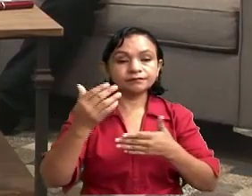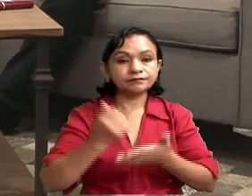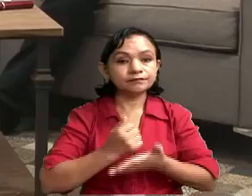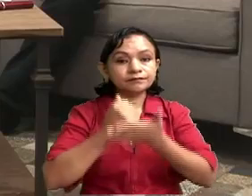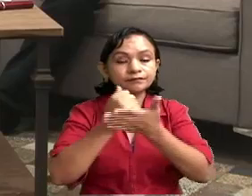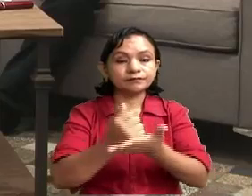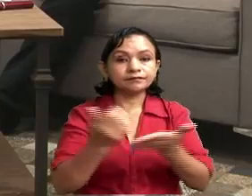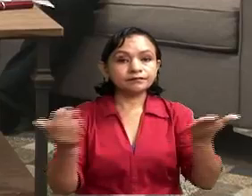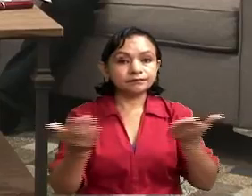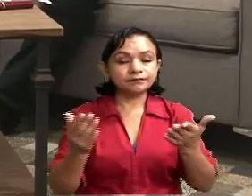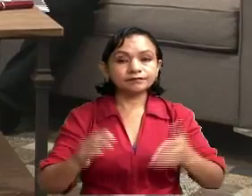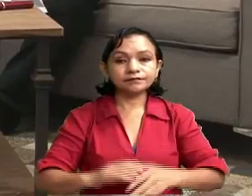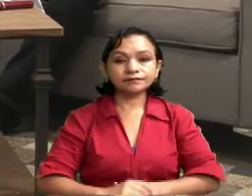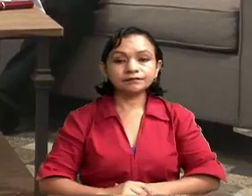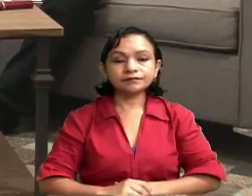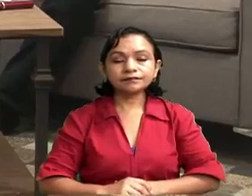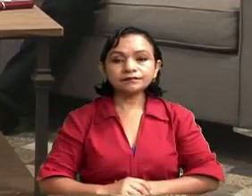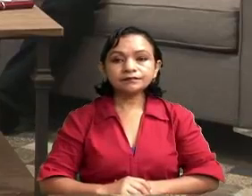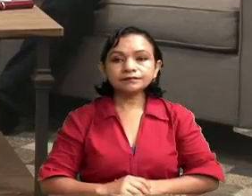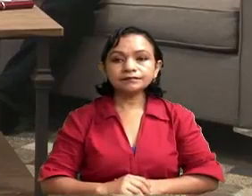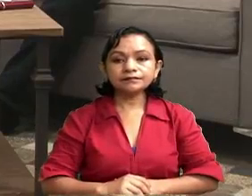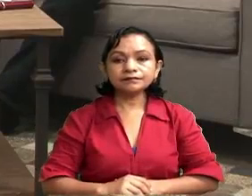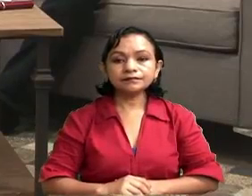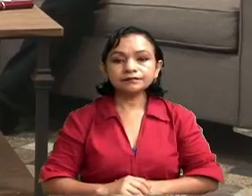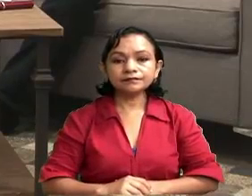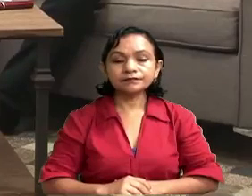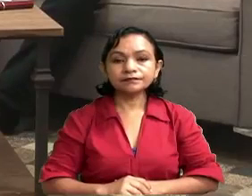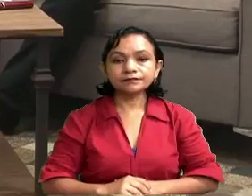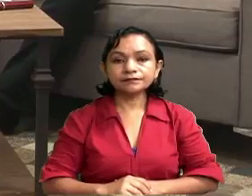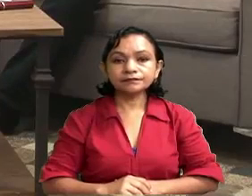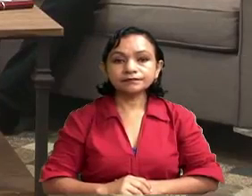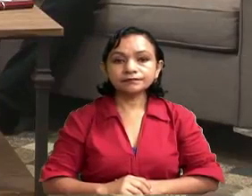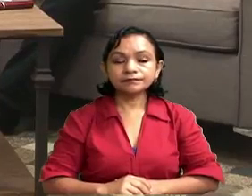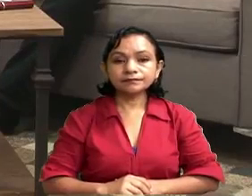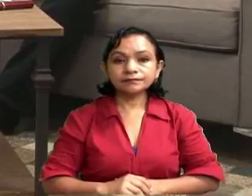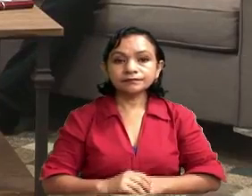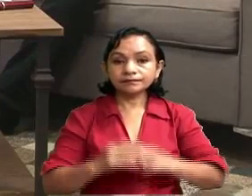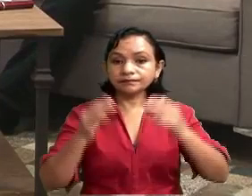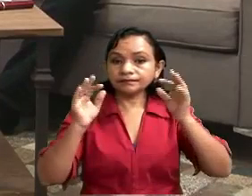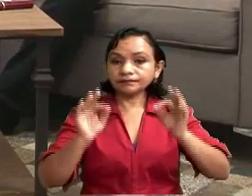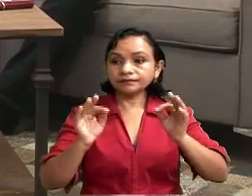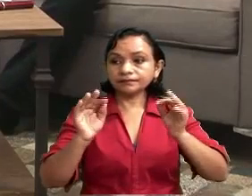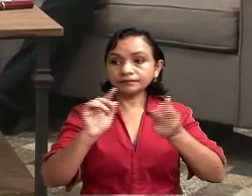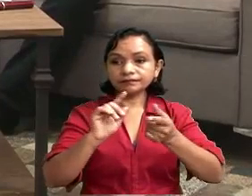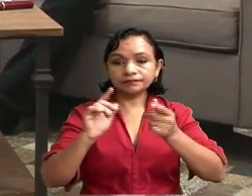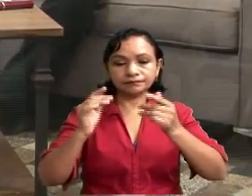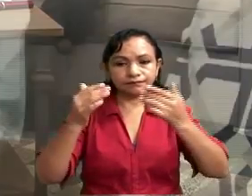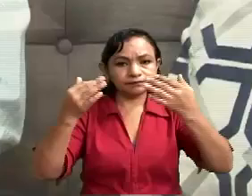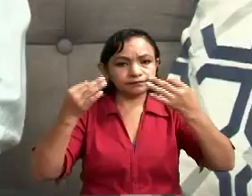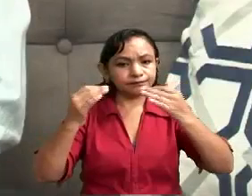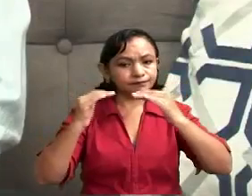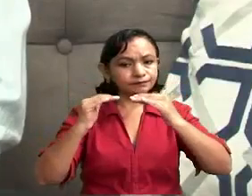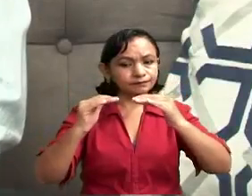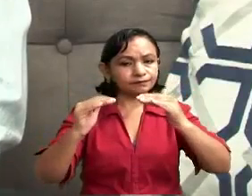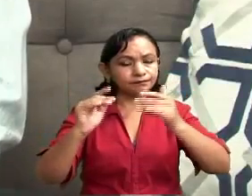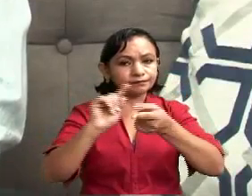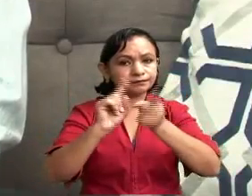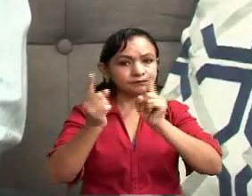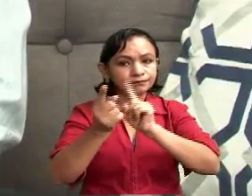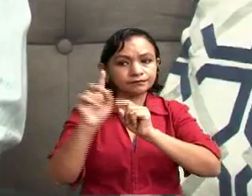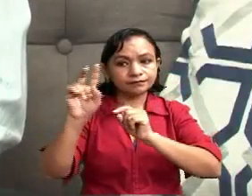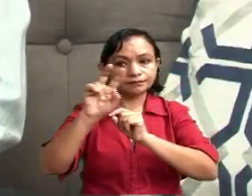favorecerle? Okay. Mira, en lo primero, la estabilidad cambiaria de la